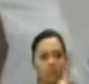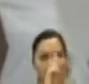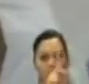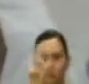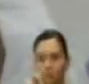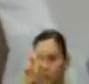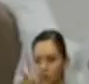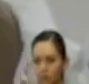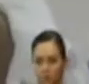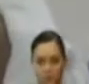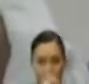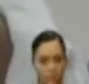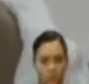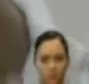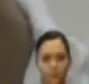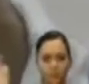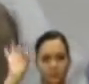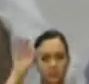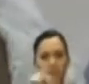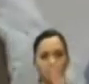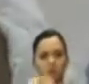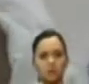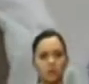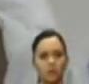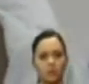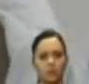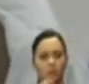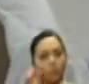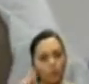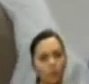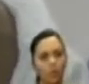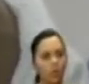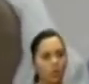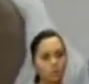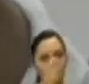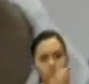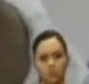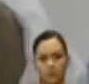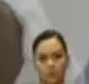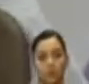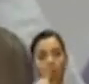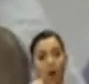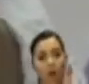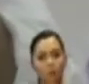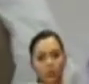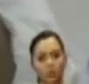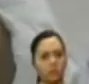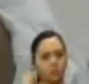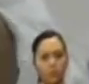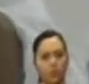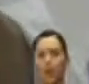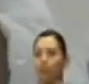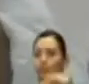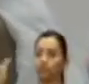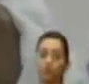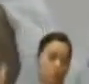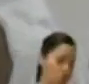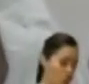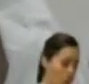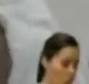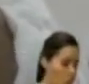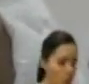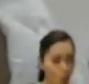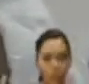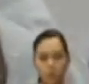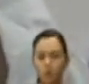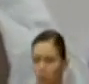un representante del Ministerio de Deportes, se ha podido coordinar. Algunos hacen apología de las autonomías. No siempre, para todas las autonomías